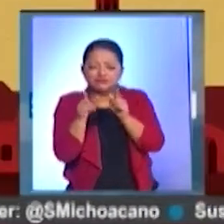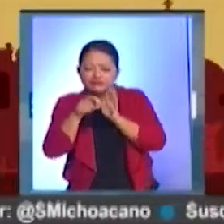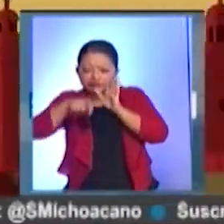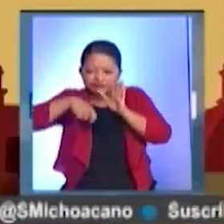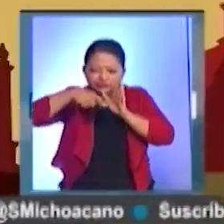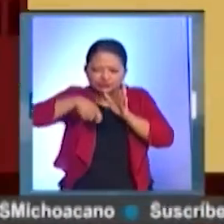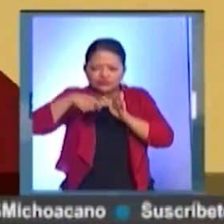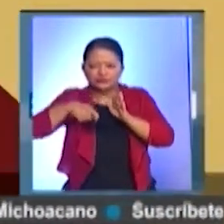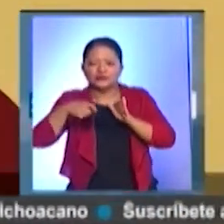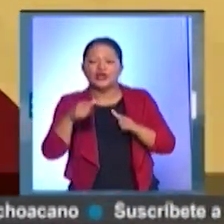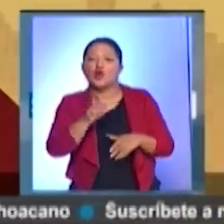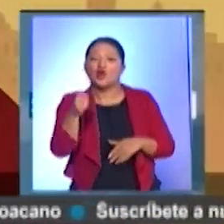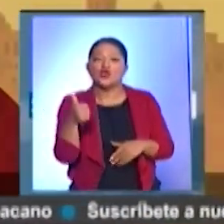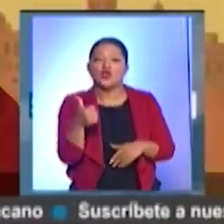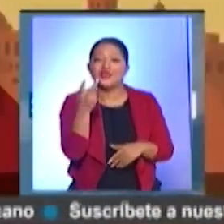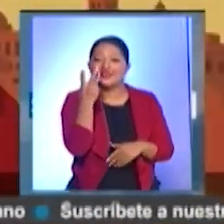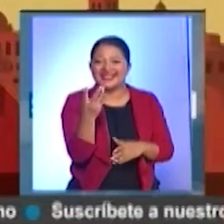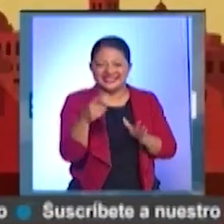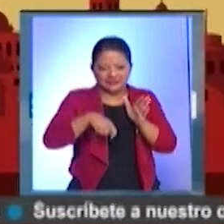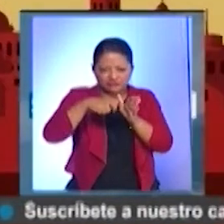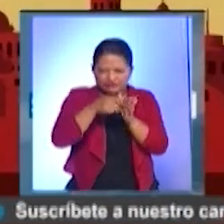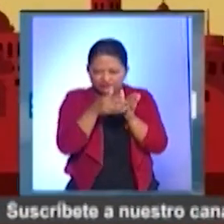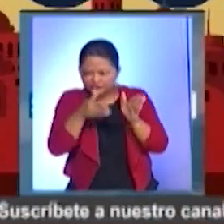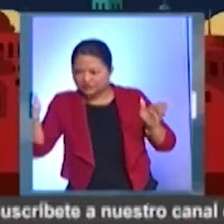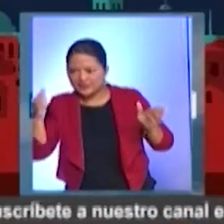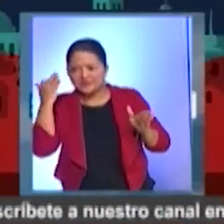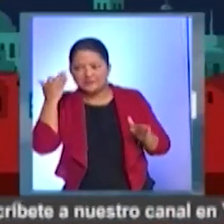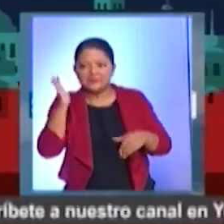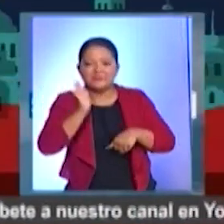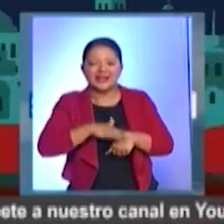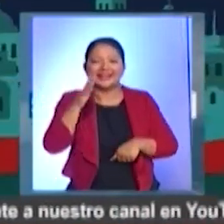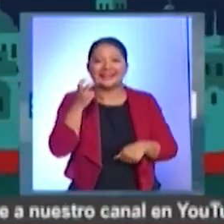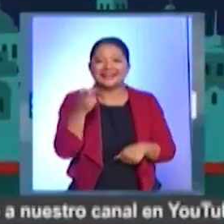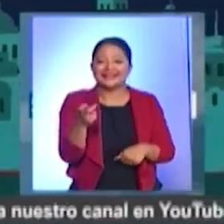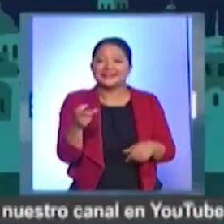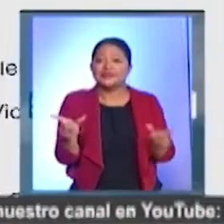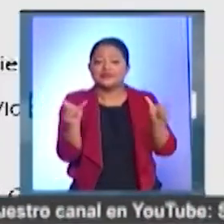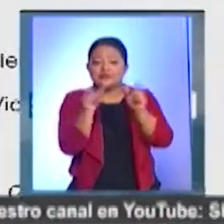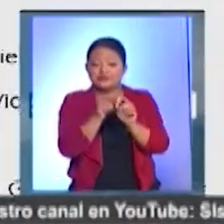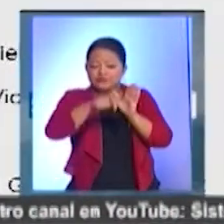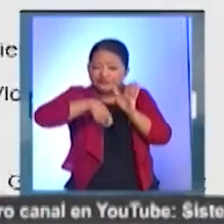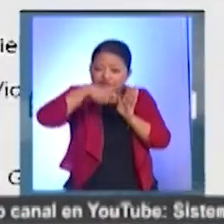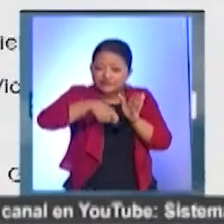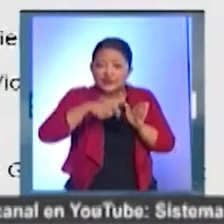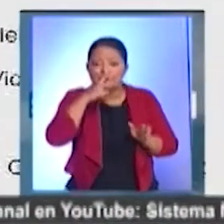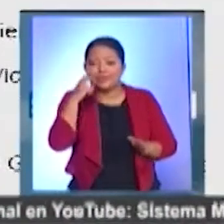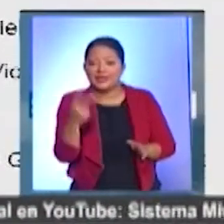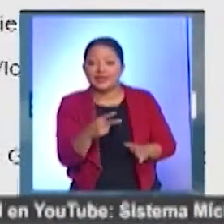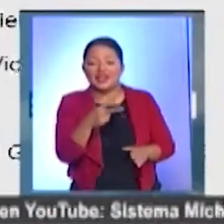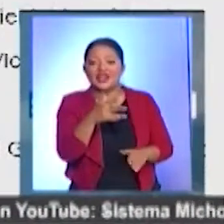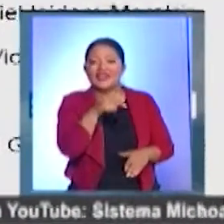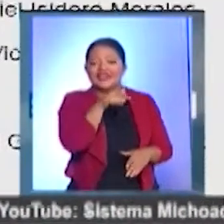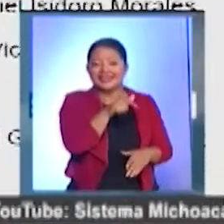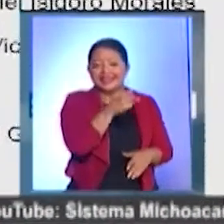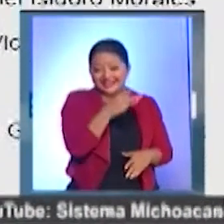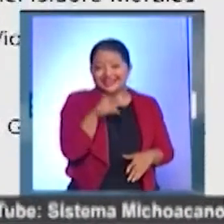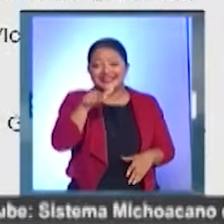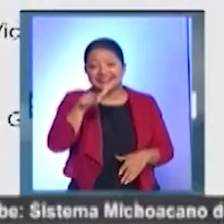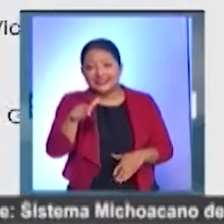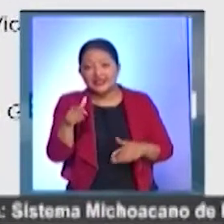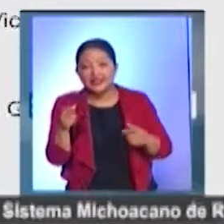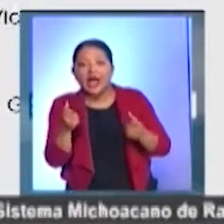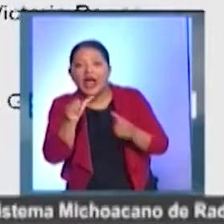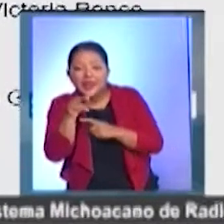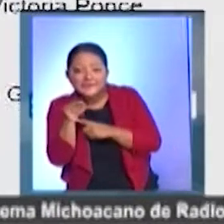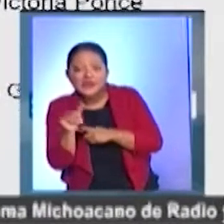largometrajes 66 títulos están en la sección de cortometraje mexicano 17 de animación 18 del